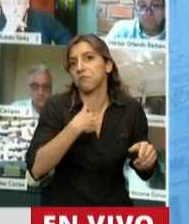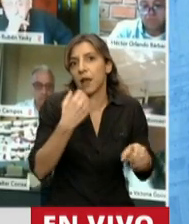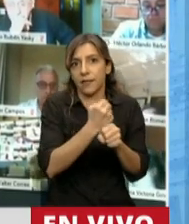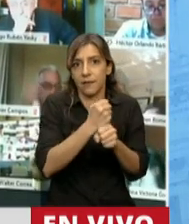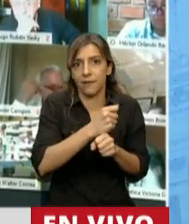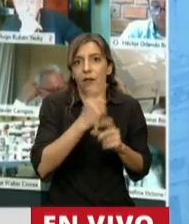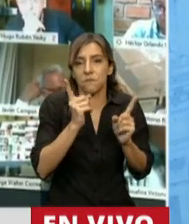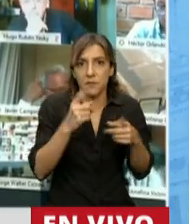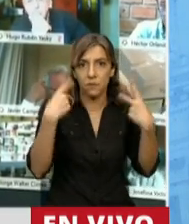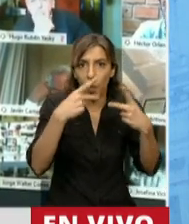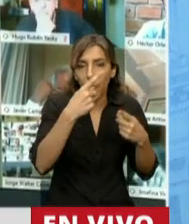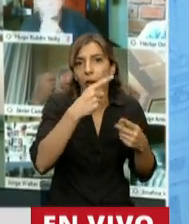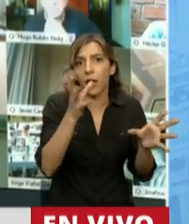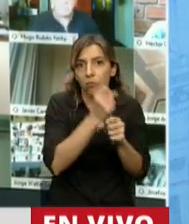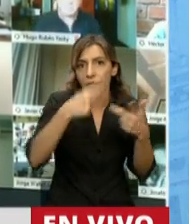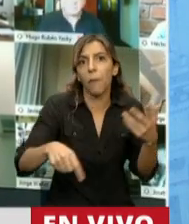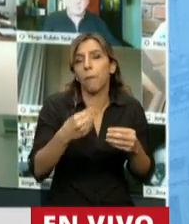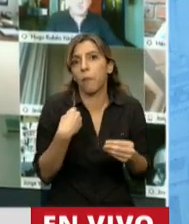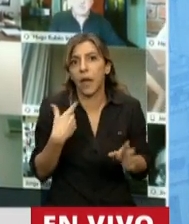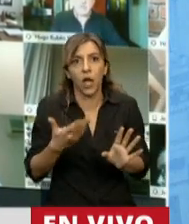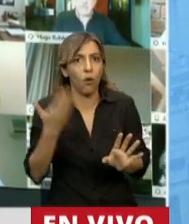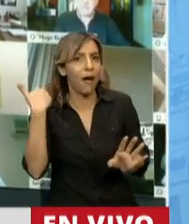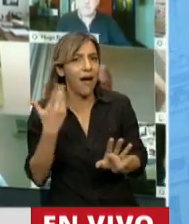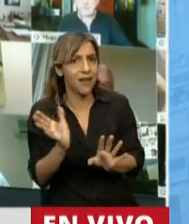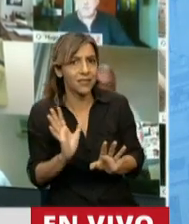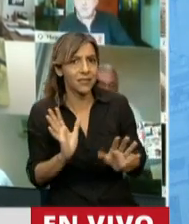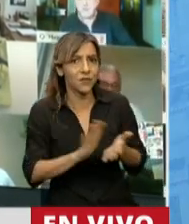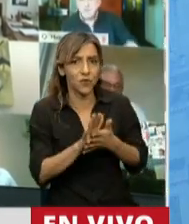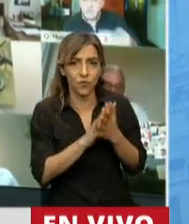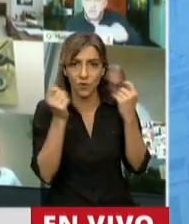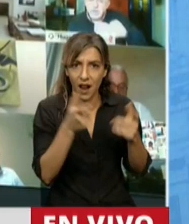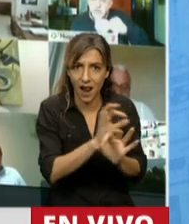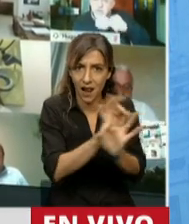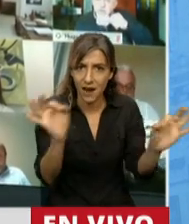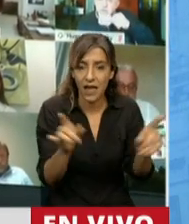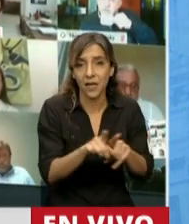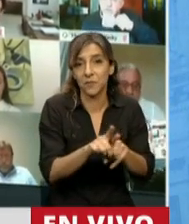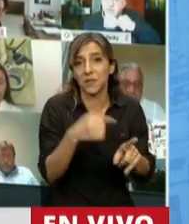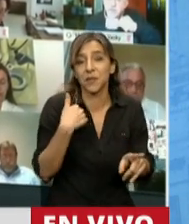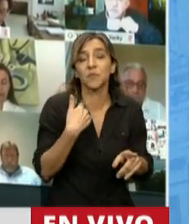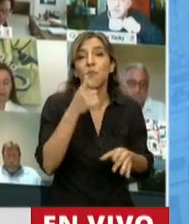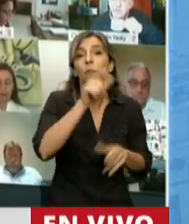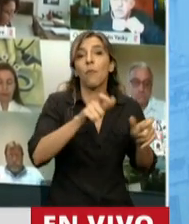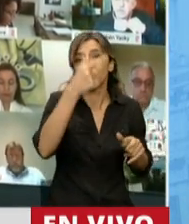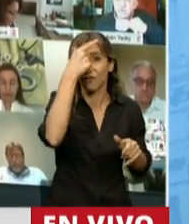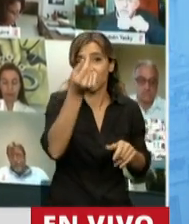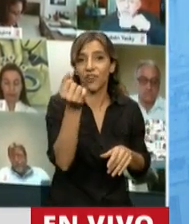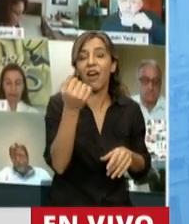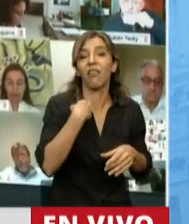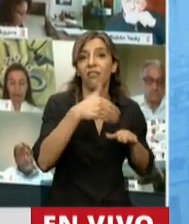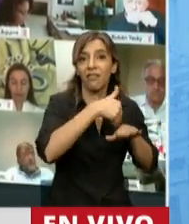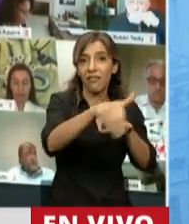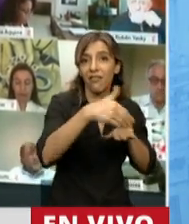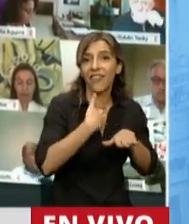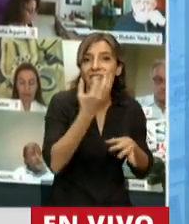no estaba resuelto el tema de los transportistas escolares. Hace días nomás nos dijo sentado en esa cámara que ya estaba